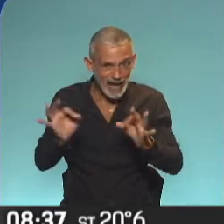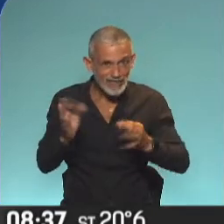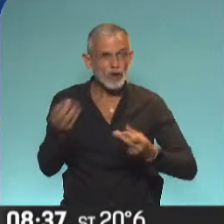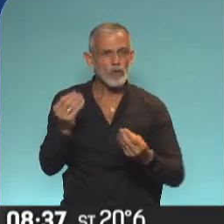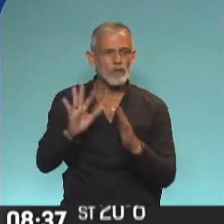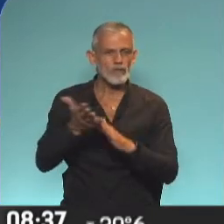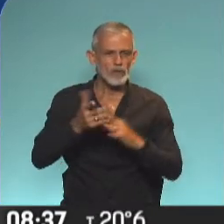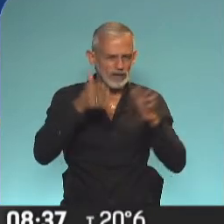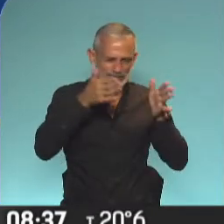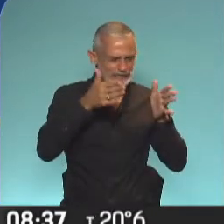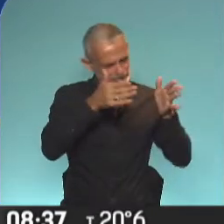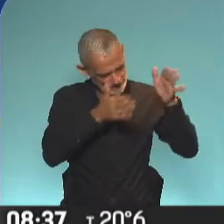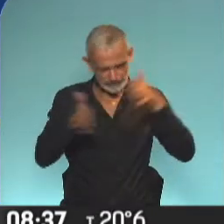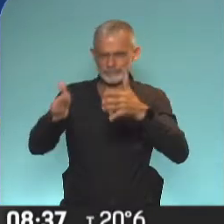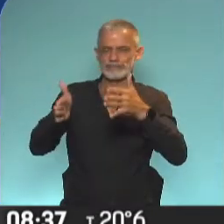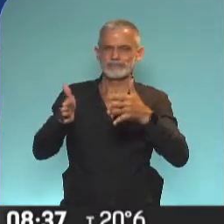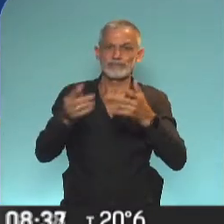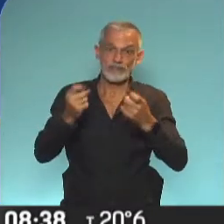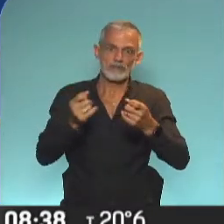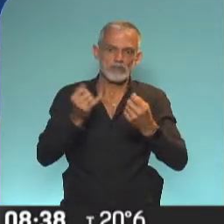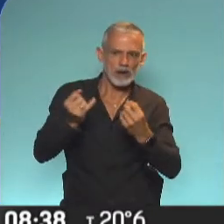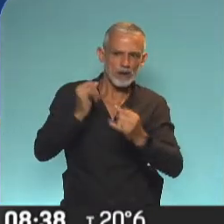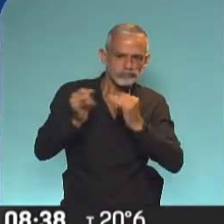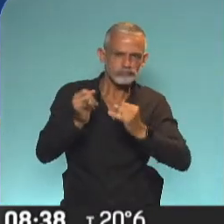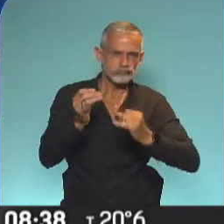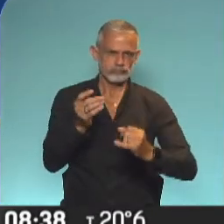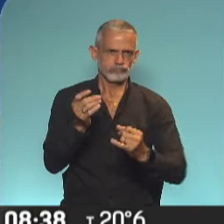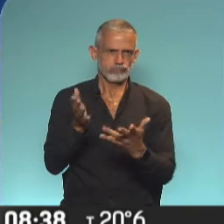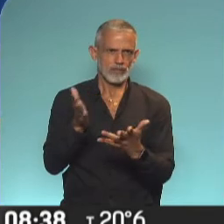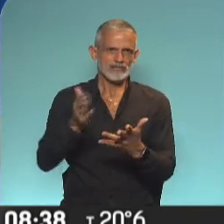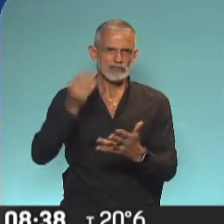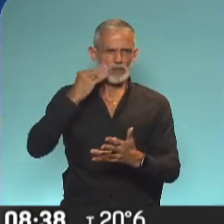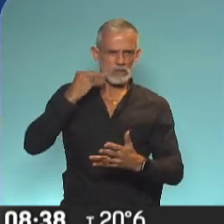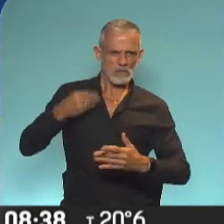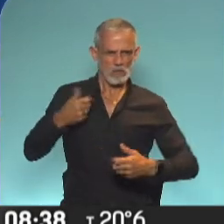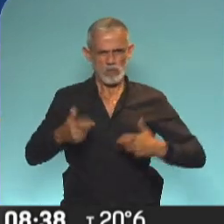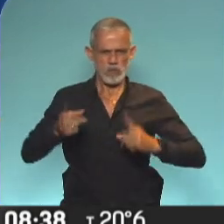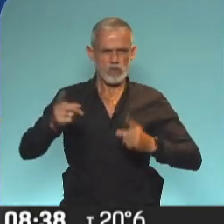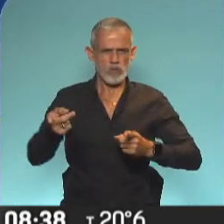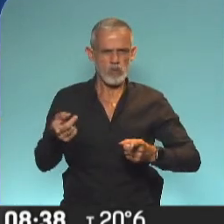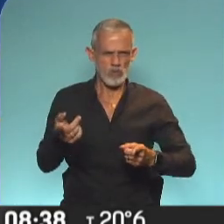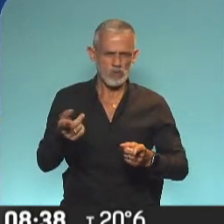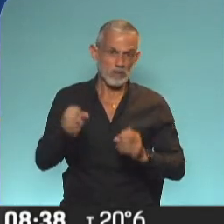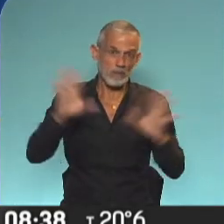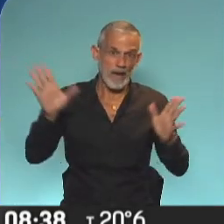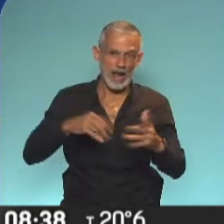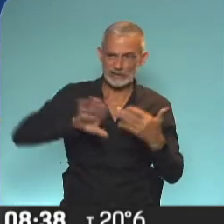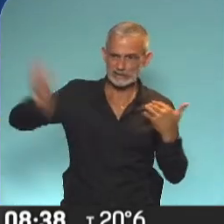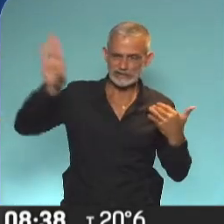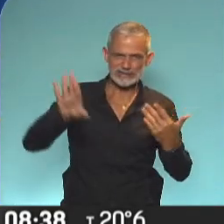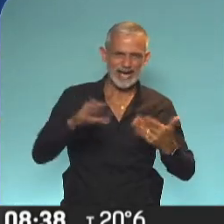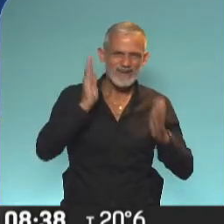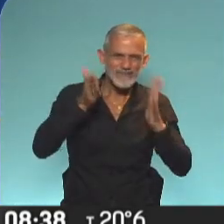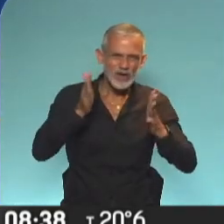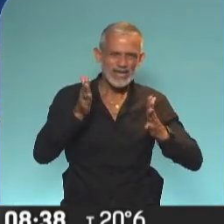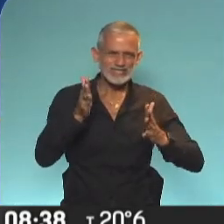poner el foco en la necesidad de, bueno, desarmar, ¿no? Esta masculinidad que es tóxica, que es violenta, digo, ¿qué ha